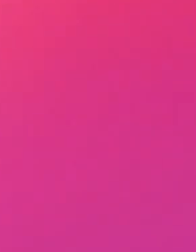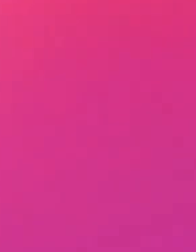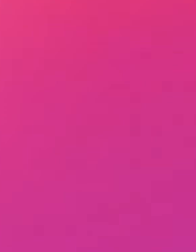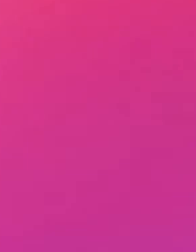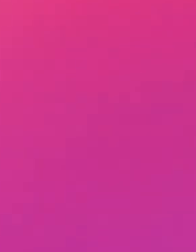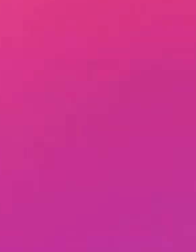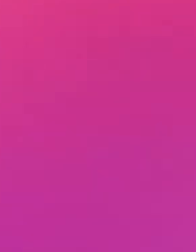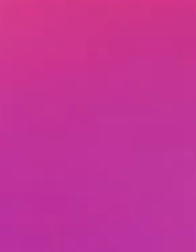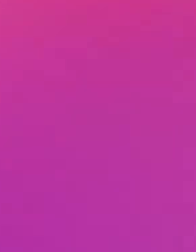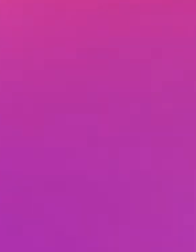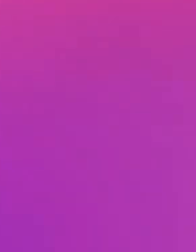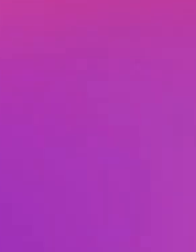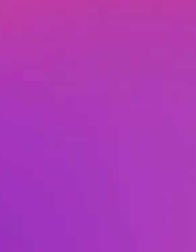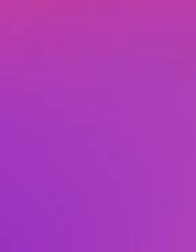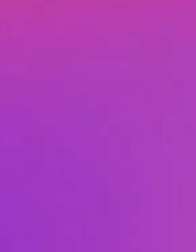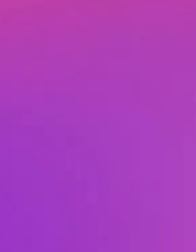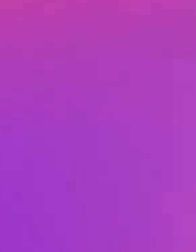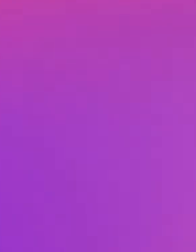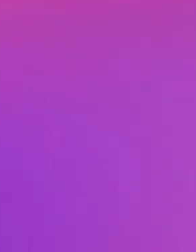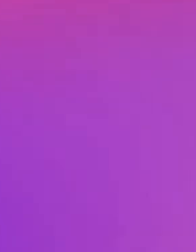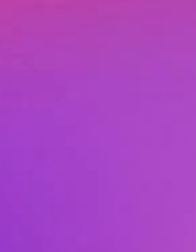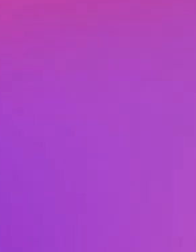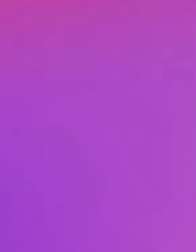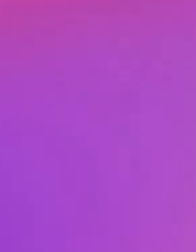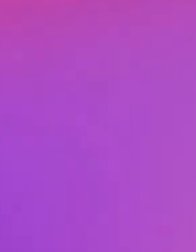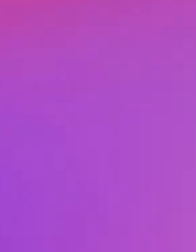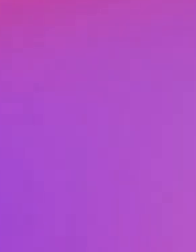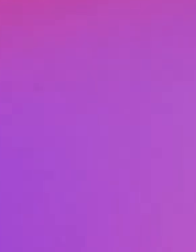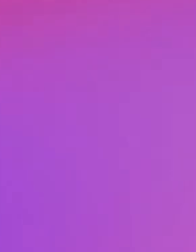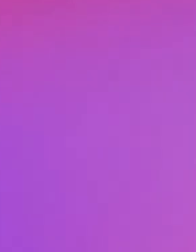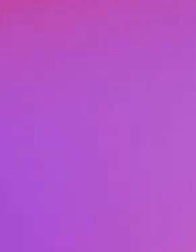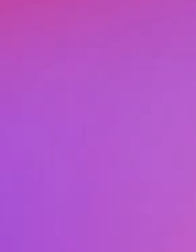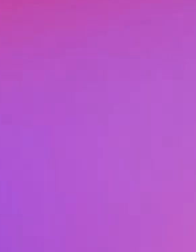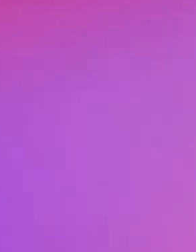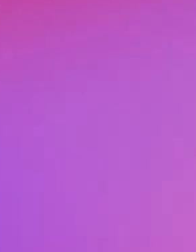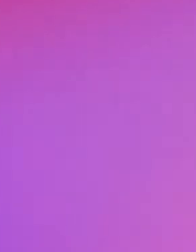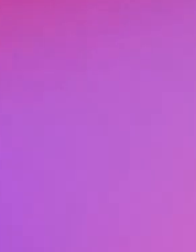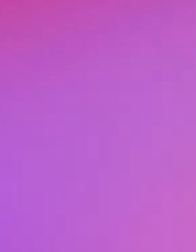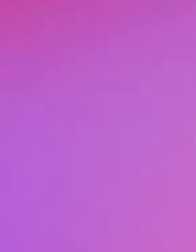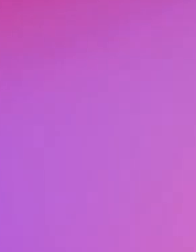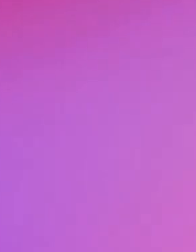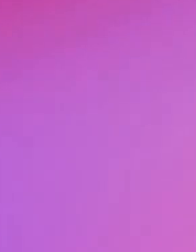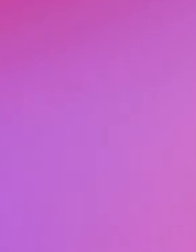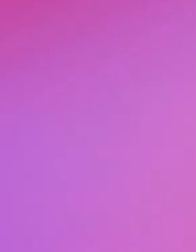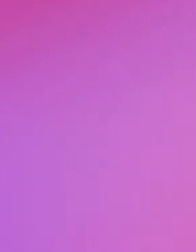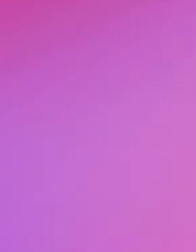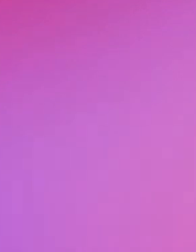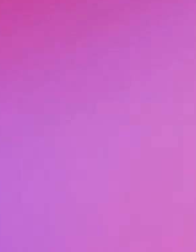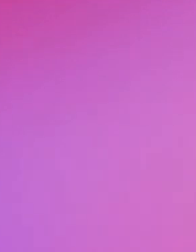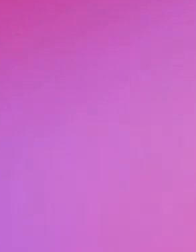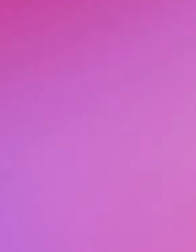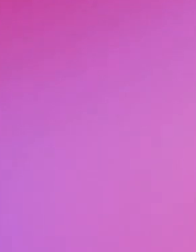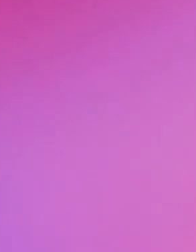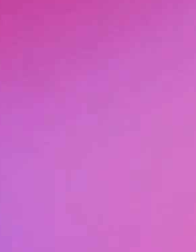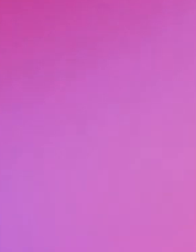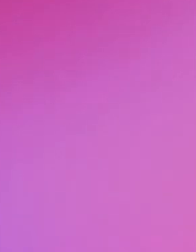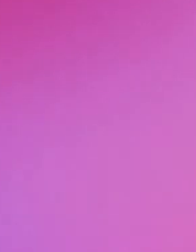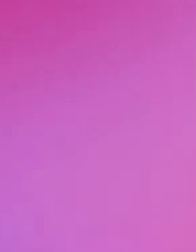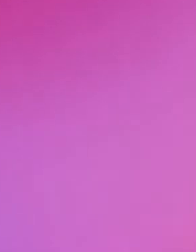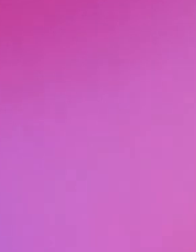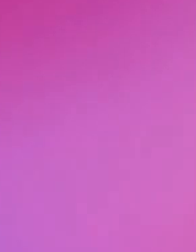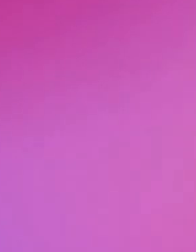También te invitamos a que consultes la plataforma nuevaescuelamexicana.cep.gov.mx.